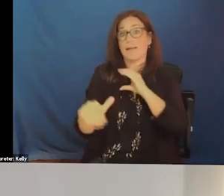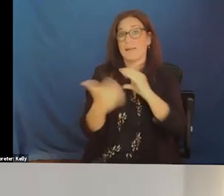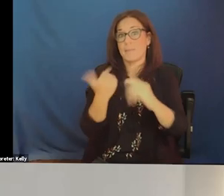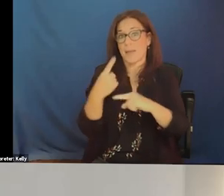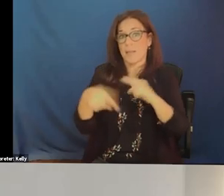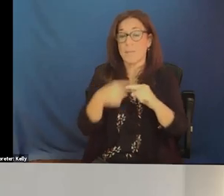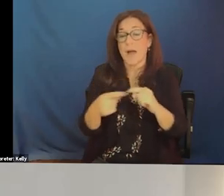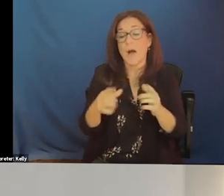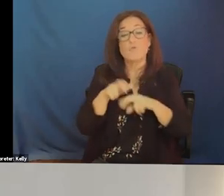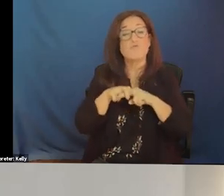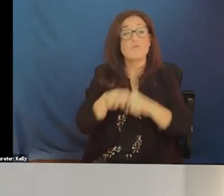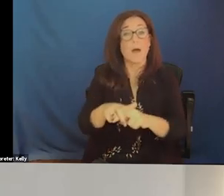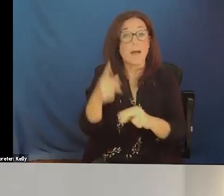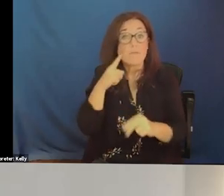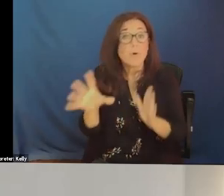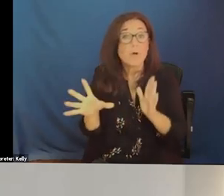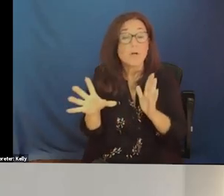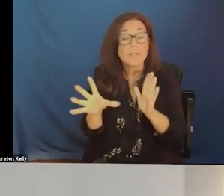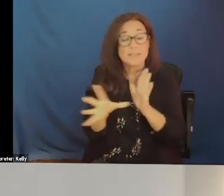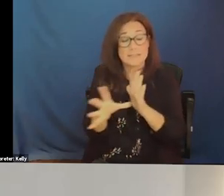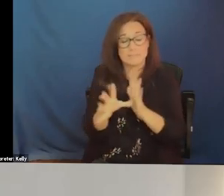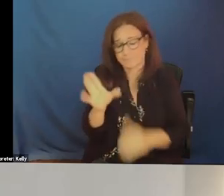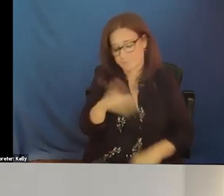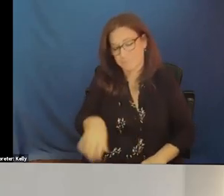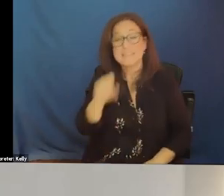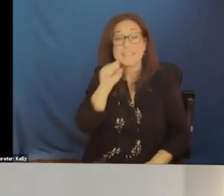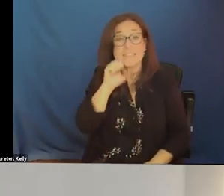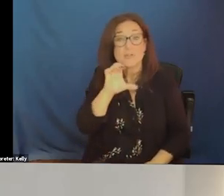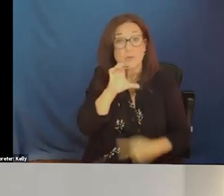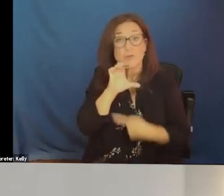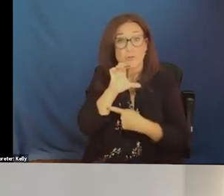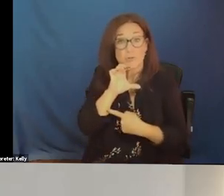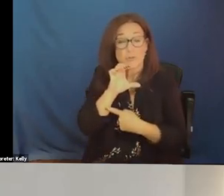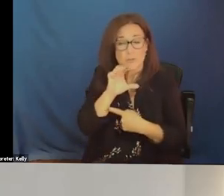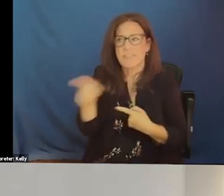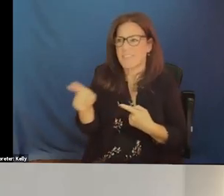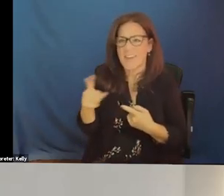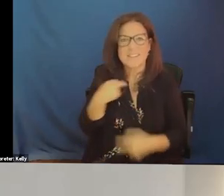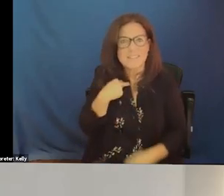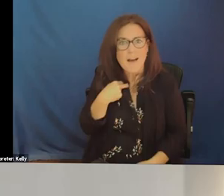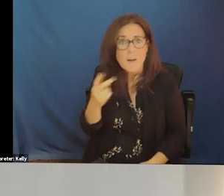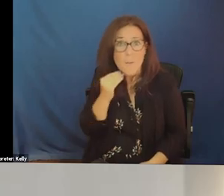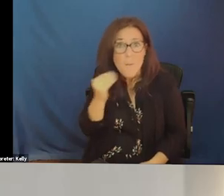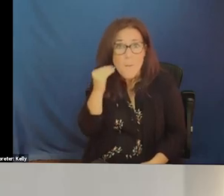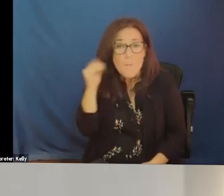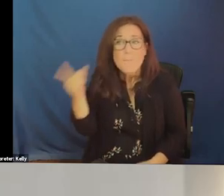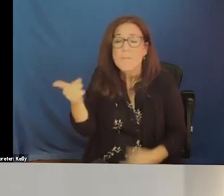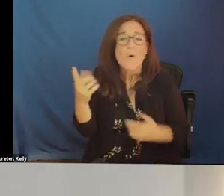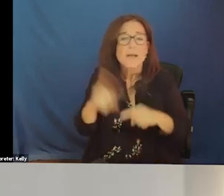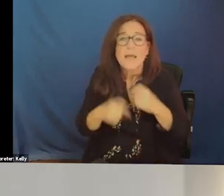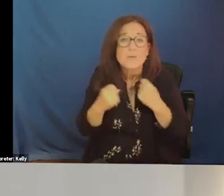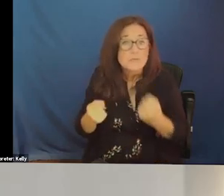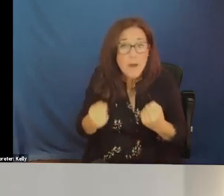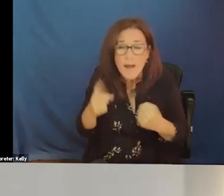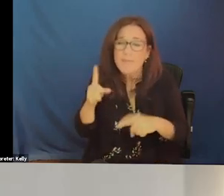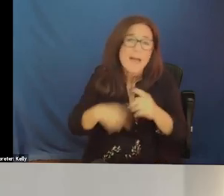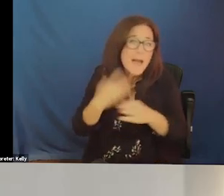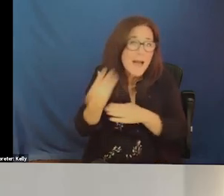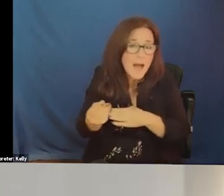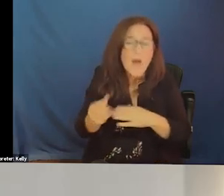los derechos para los idiomas de la tercera edad que se encuentran recluidos en casa para asegurarse que todas las personas que quieran tener una vacuna